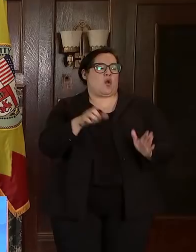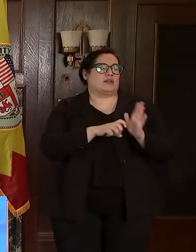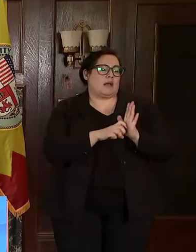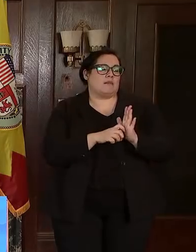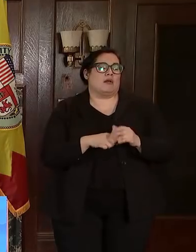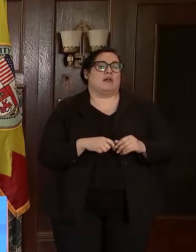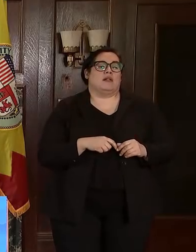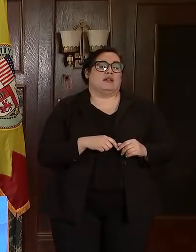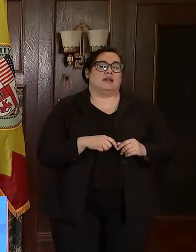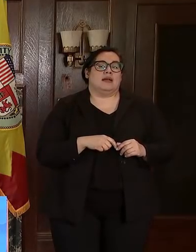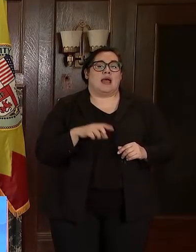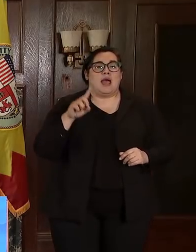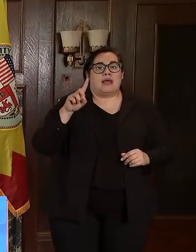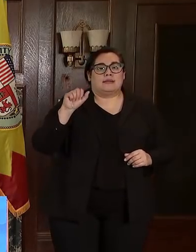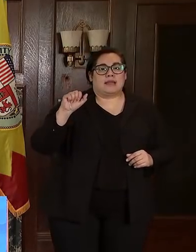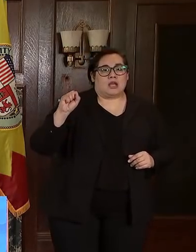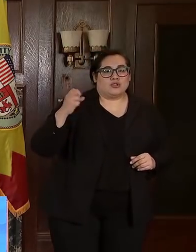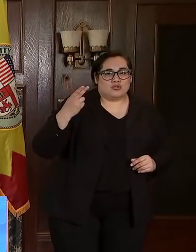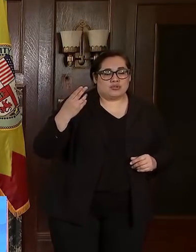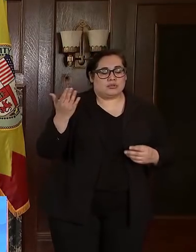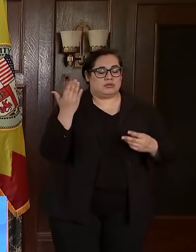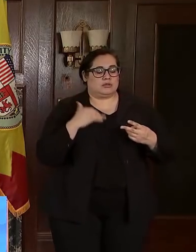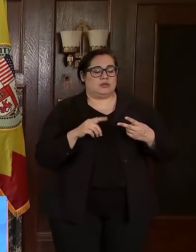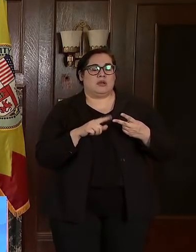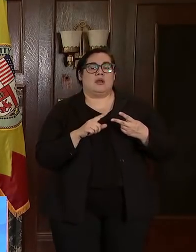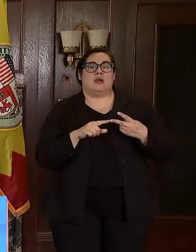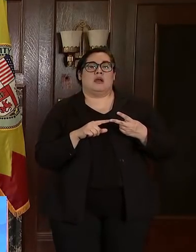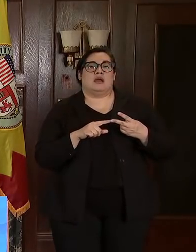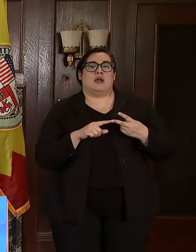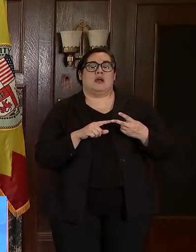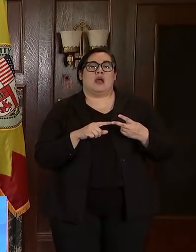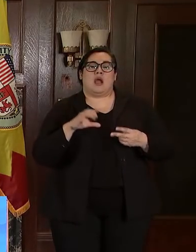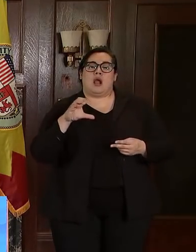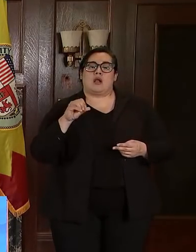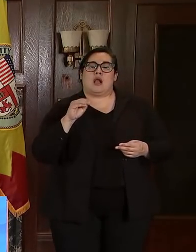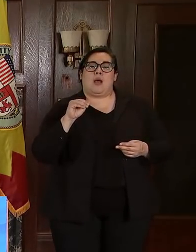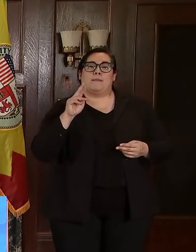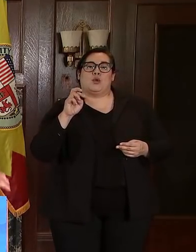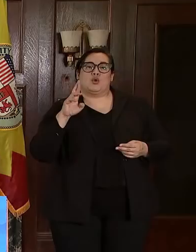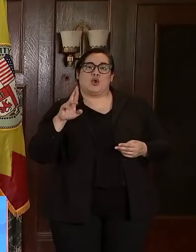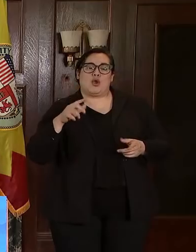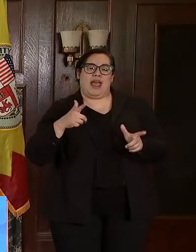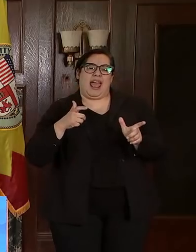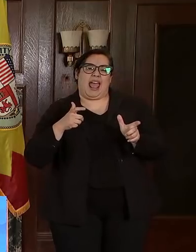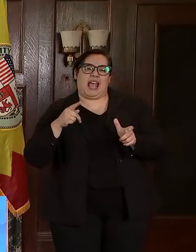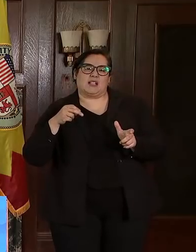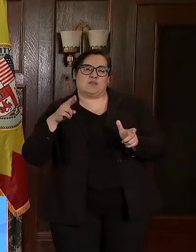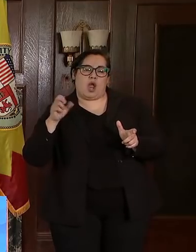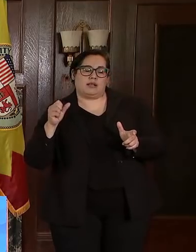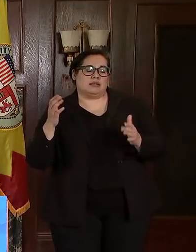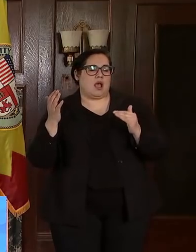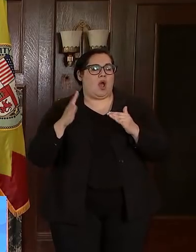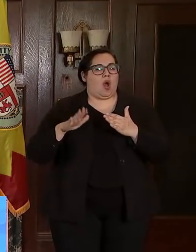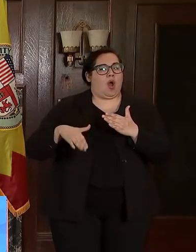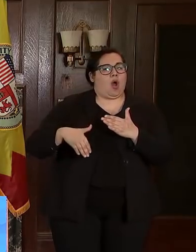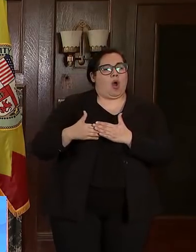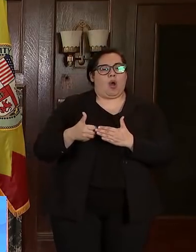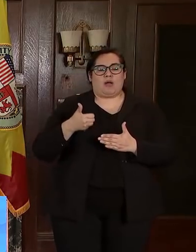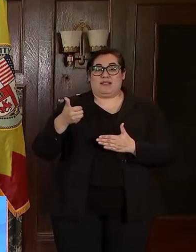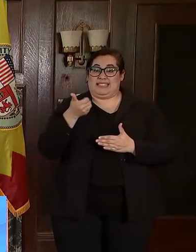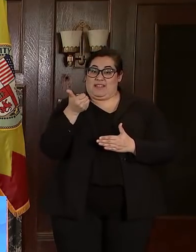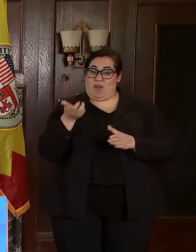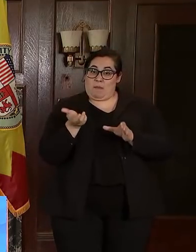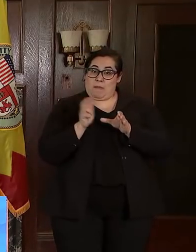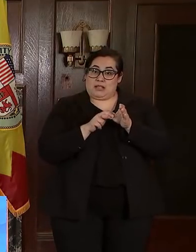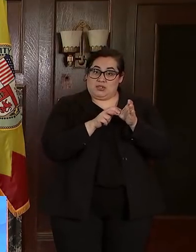ejemplo, Dash, los buses de Dash, de Commuter Express. Todos los pasajeros